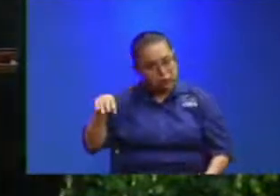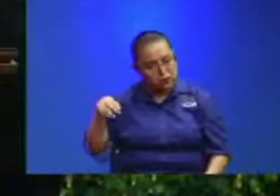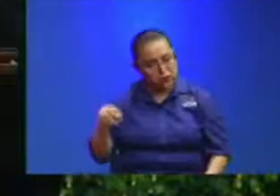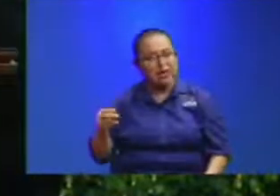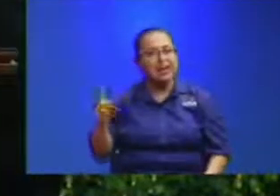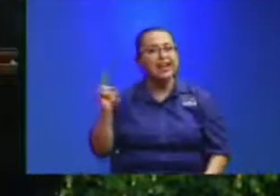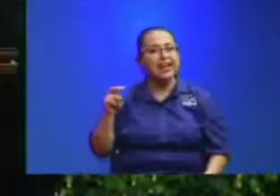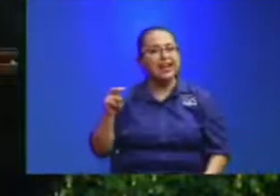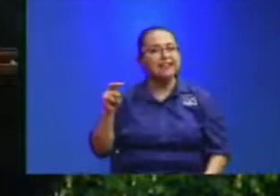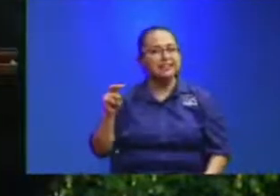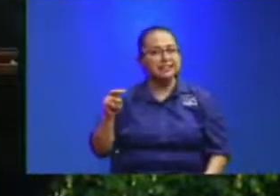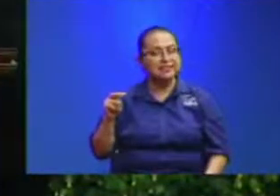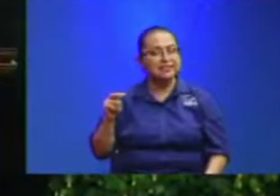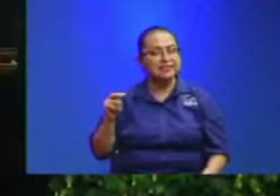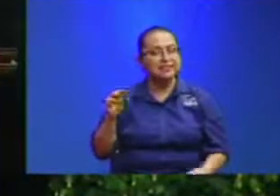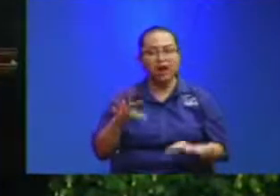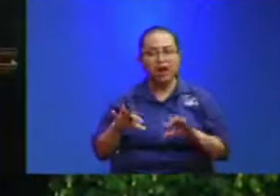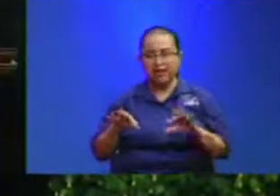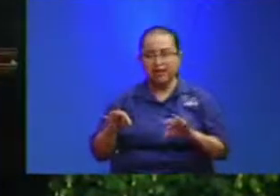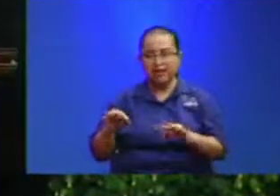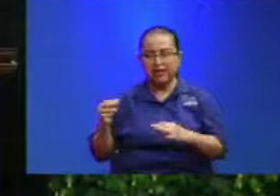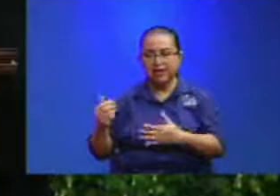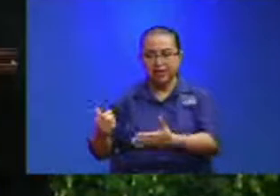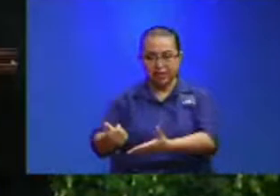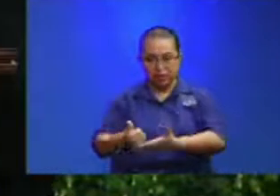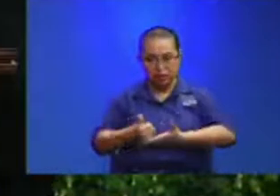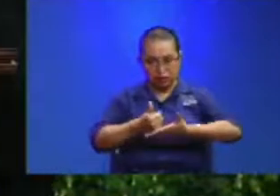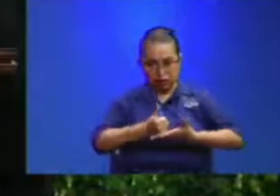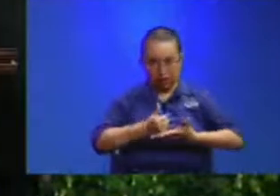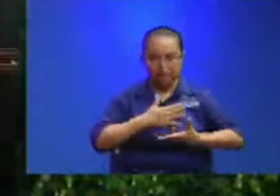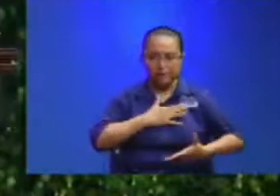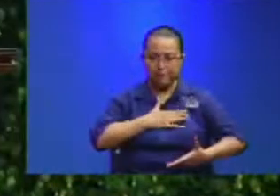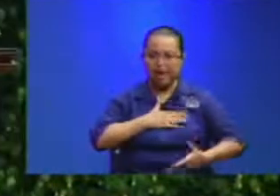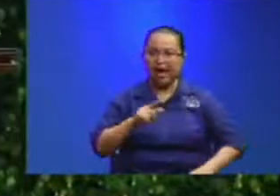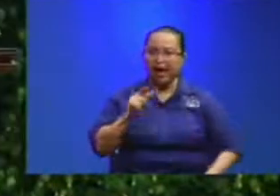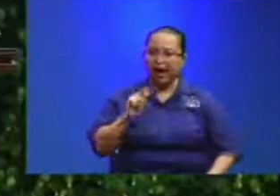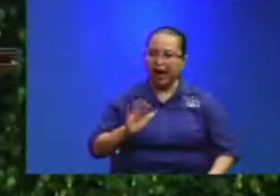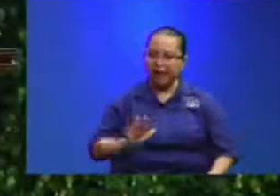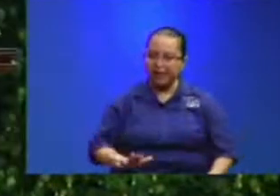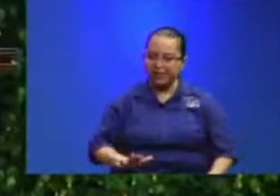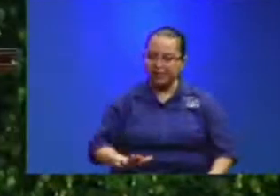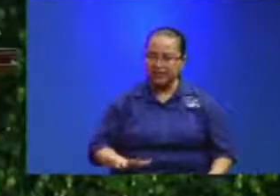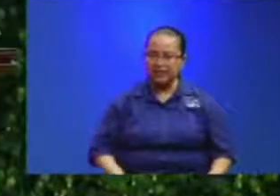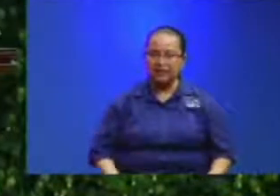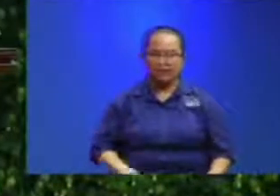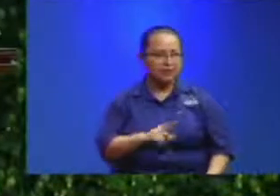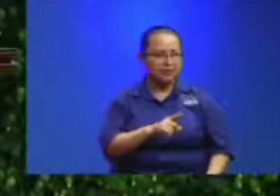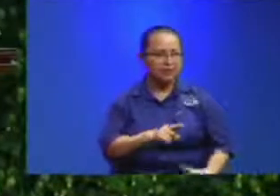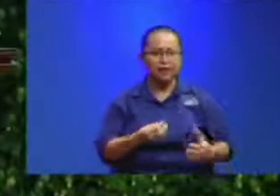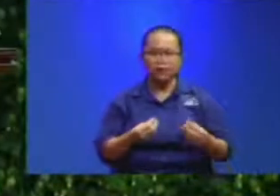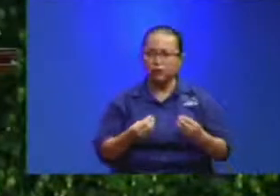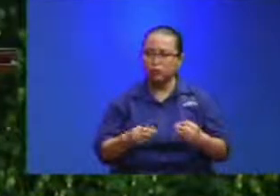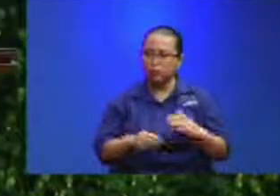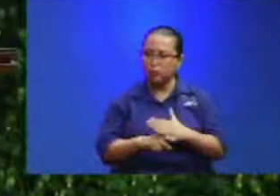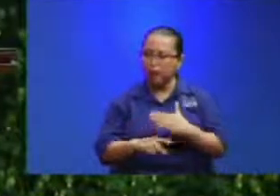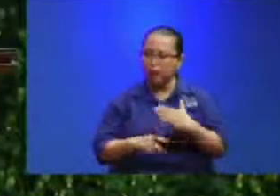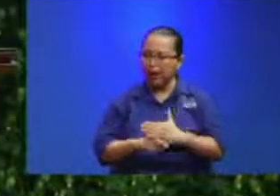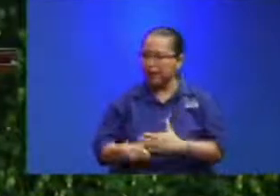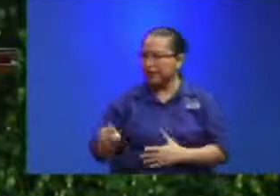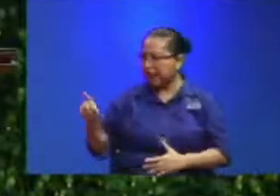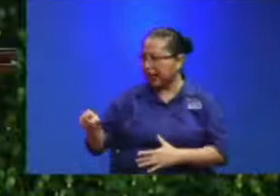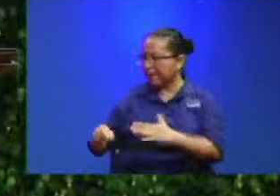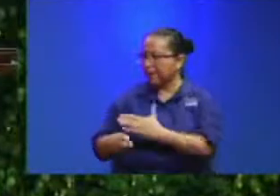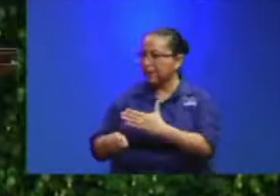necesito a alguien que me ayude y aquí fulano tiene el clavo venga no tiene tan claro pero hemos trabajado